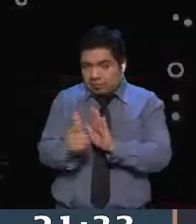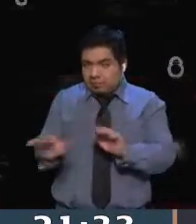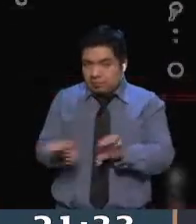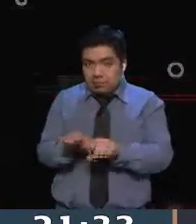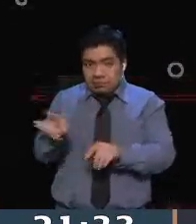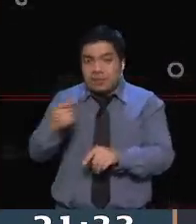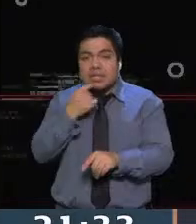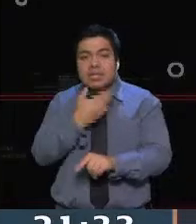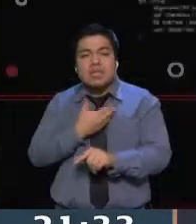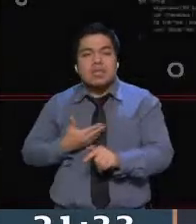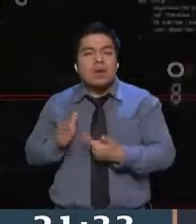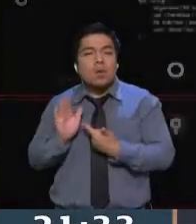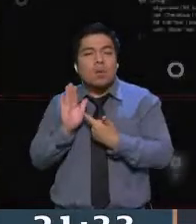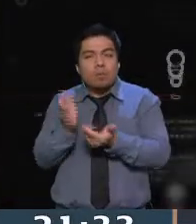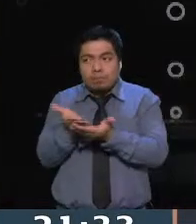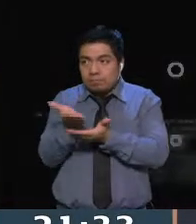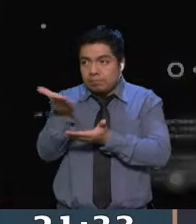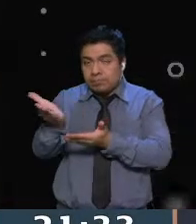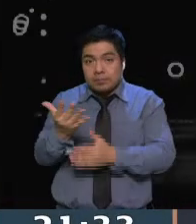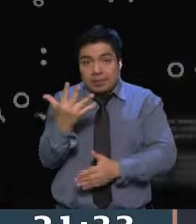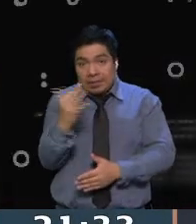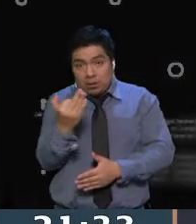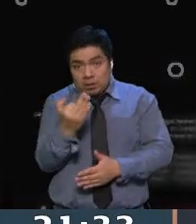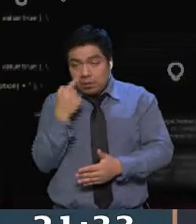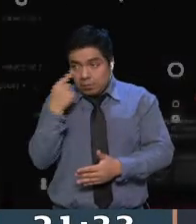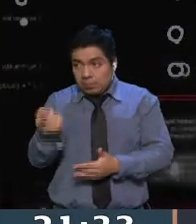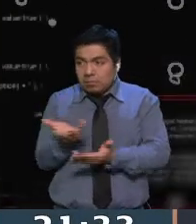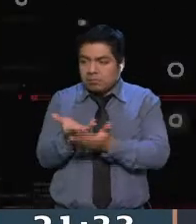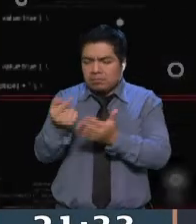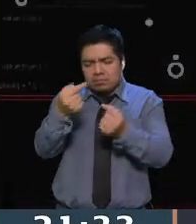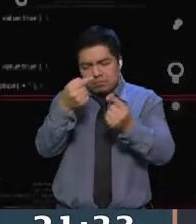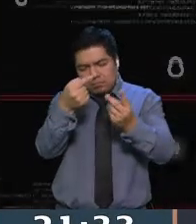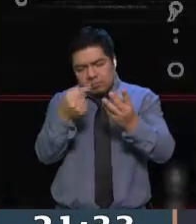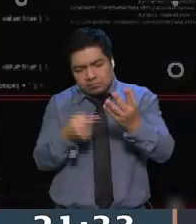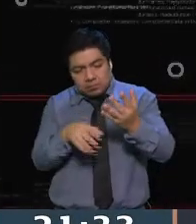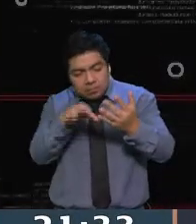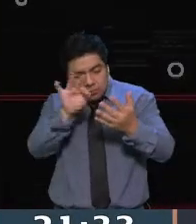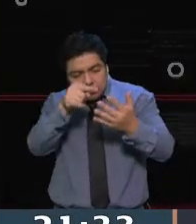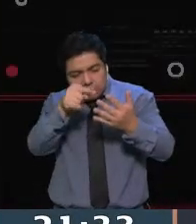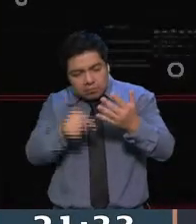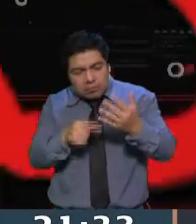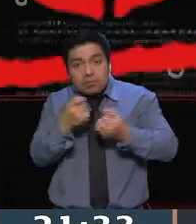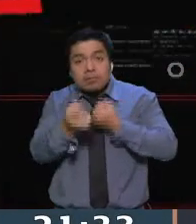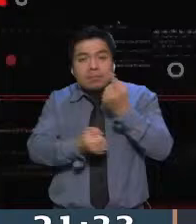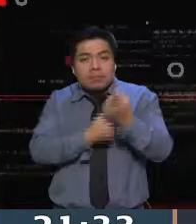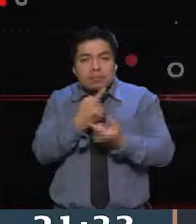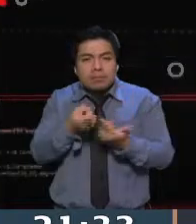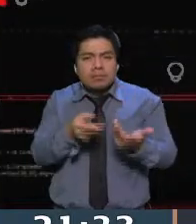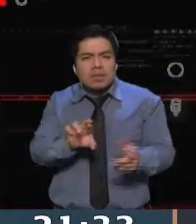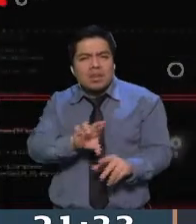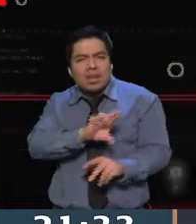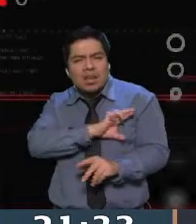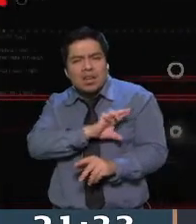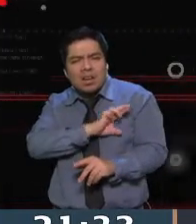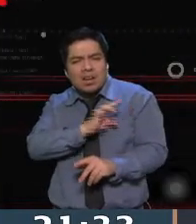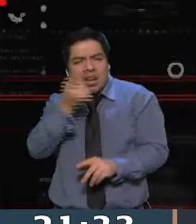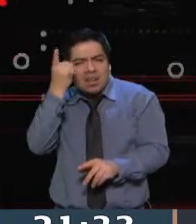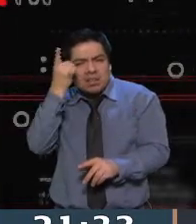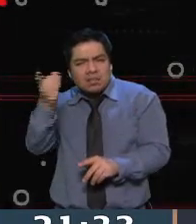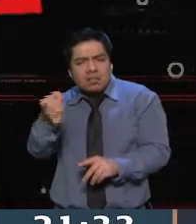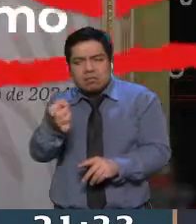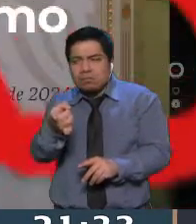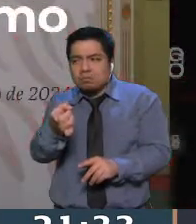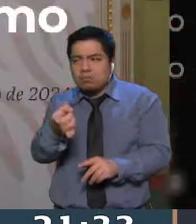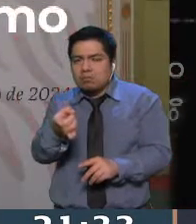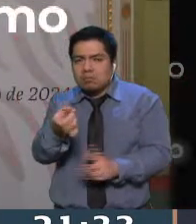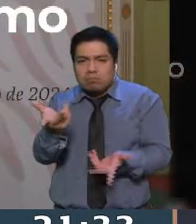por el presidente López Obrador el 5 de febrero se encontraban aquellas que atentaban contra la propiedad privada, lo